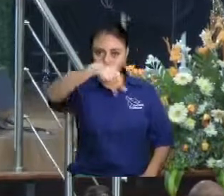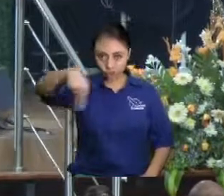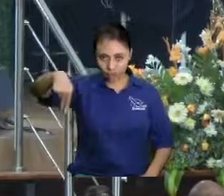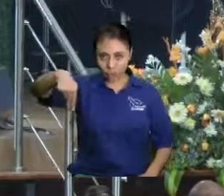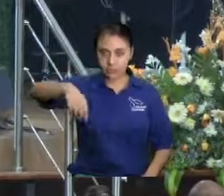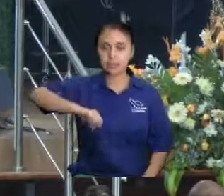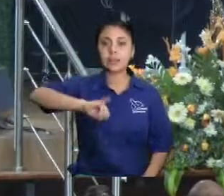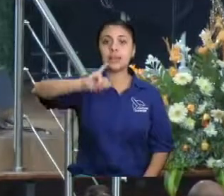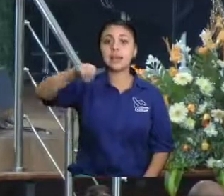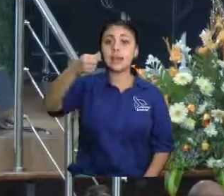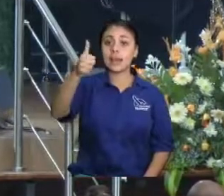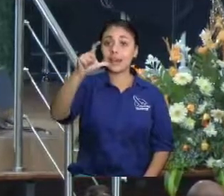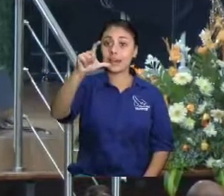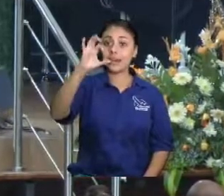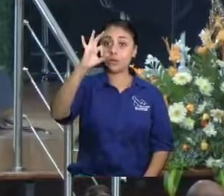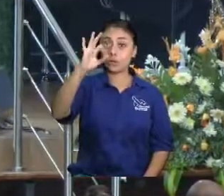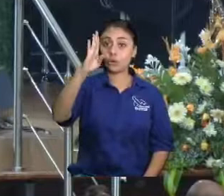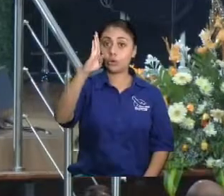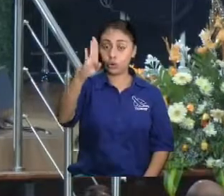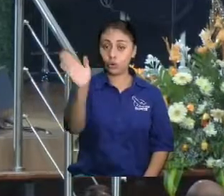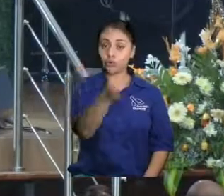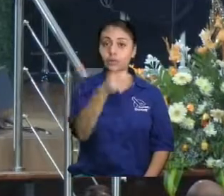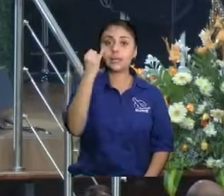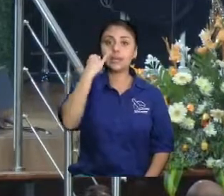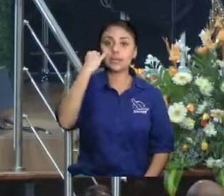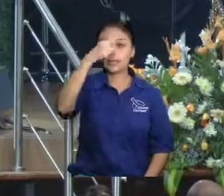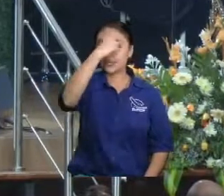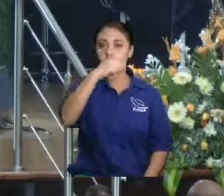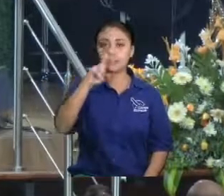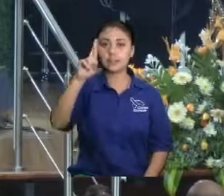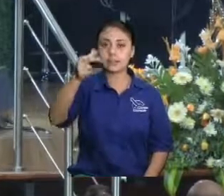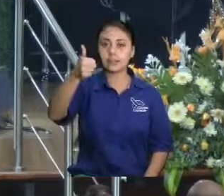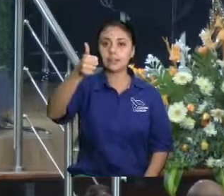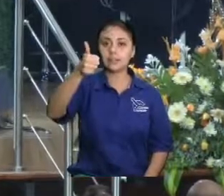Jacob, Israel y Jesurún.